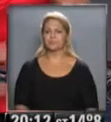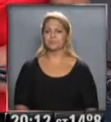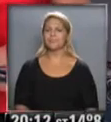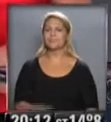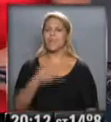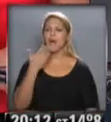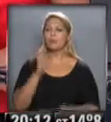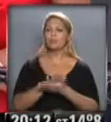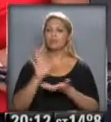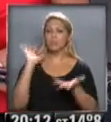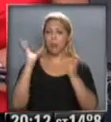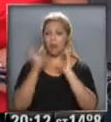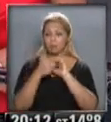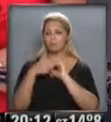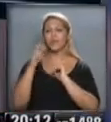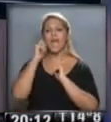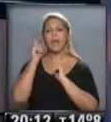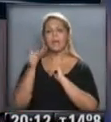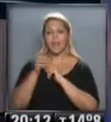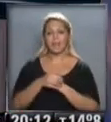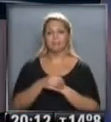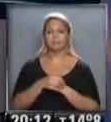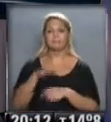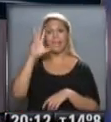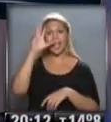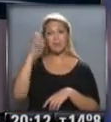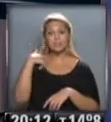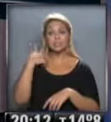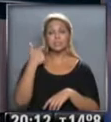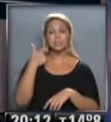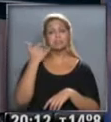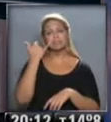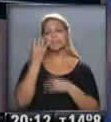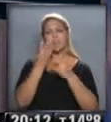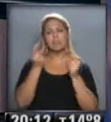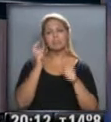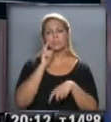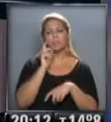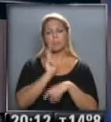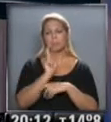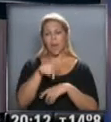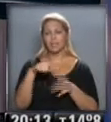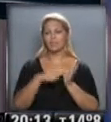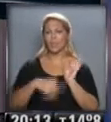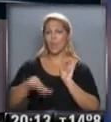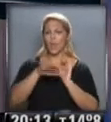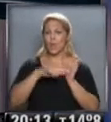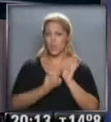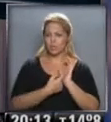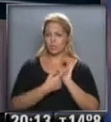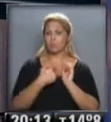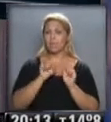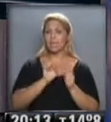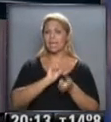Muy bien, vamos a hablar del tiempo una vez más. Gabriel Andretti. Y recuerden que ha cesado el aviso de alerta para la ciudad de Buenos Aires porque el mal tiempo